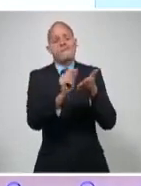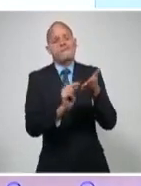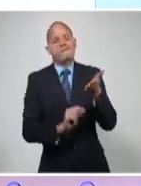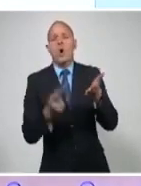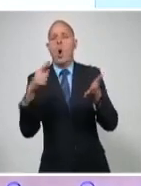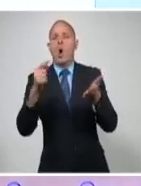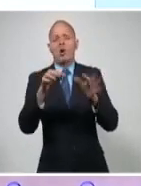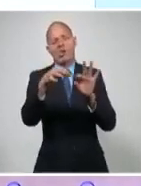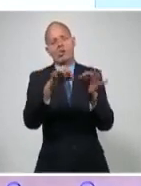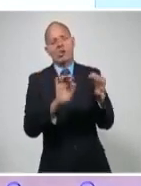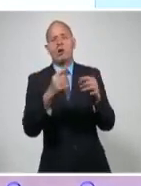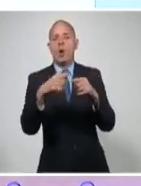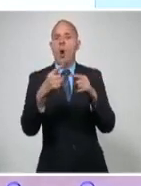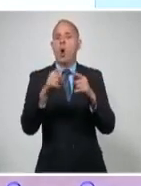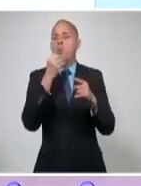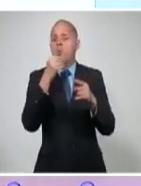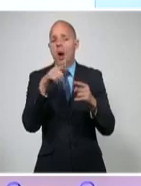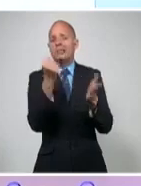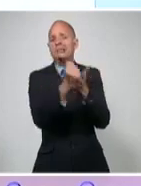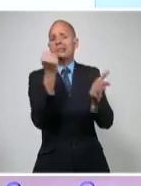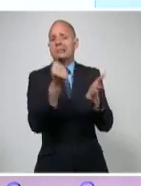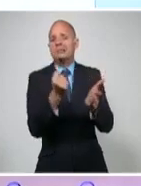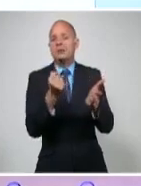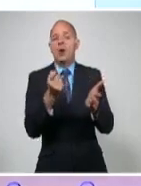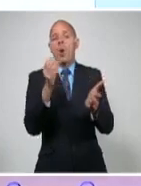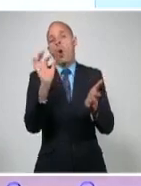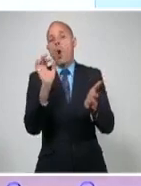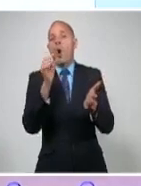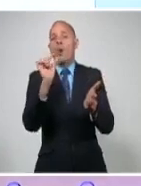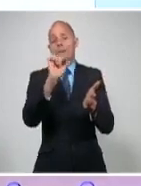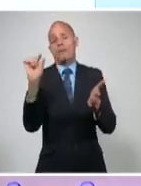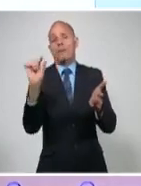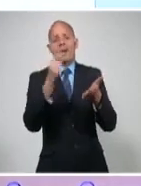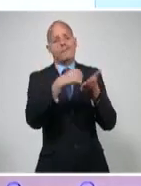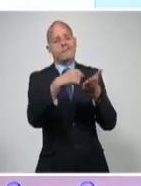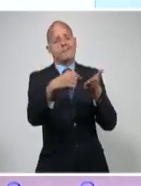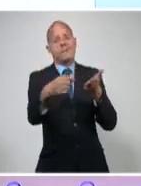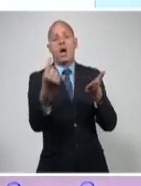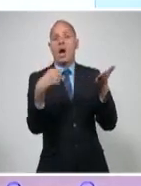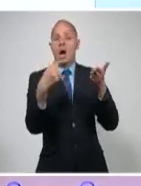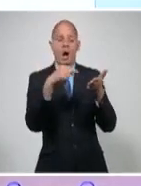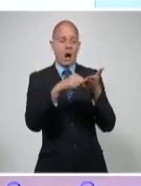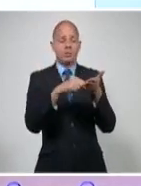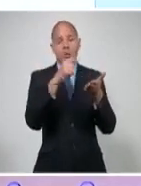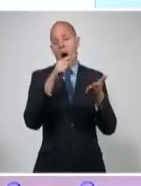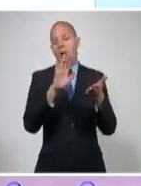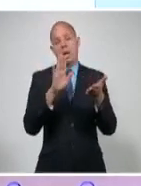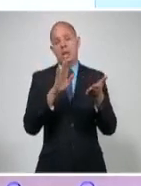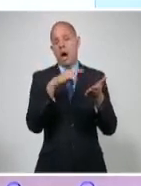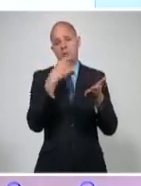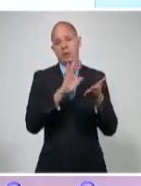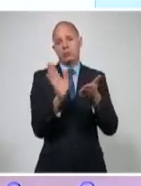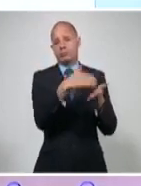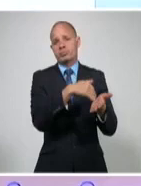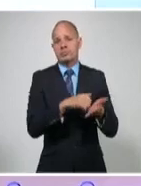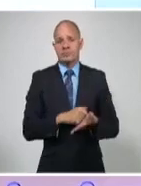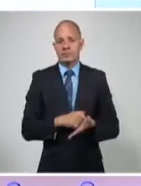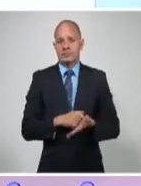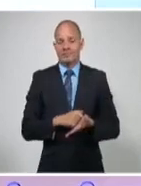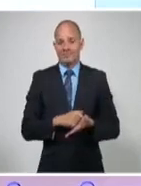también las leyendas escritas, ya sea a través de palabras o de frases en forma manuscrita, impresa, o mediante otro medio que tenga como